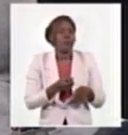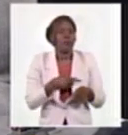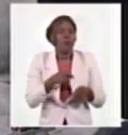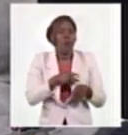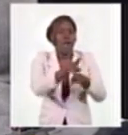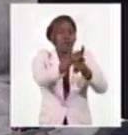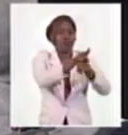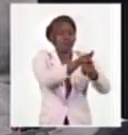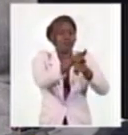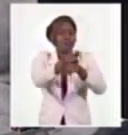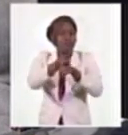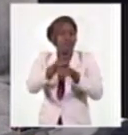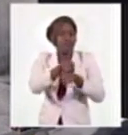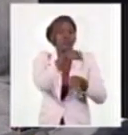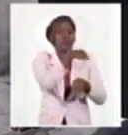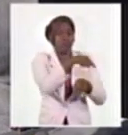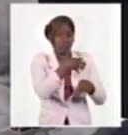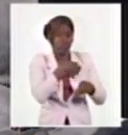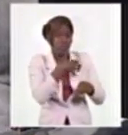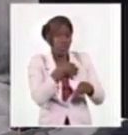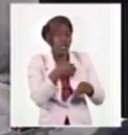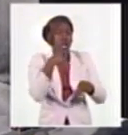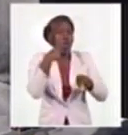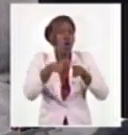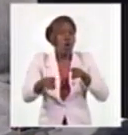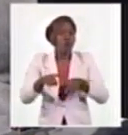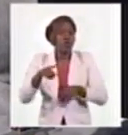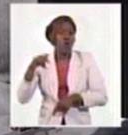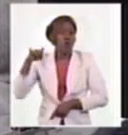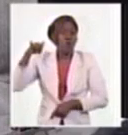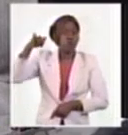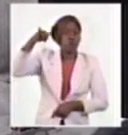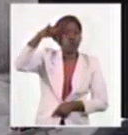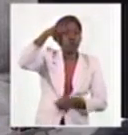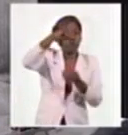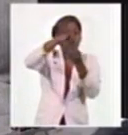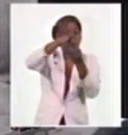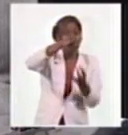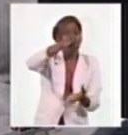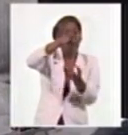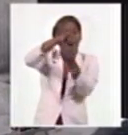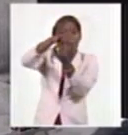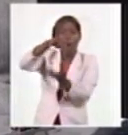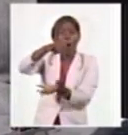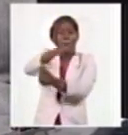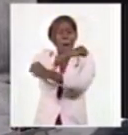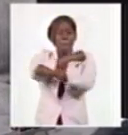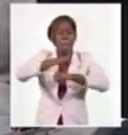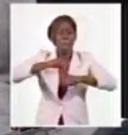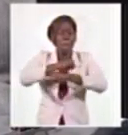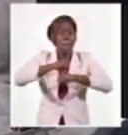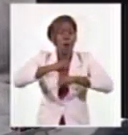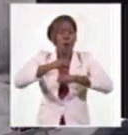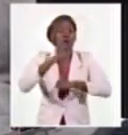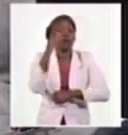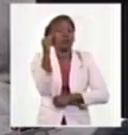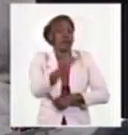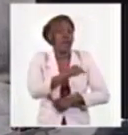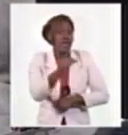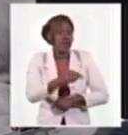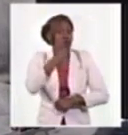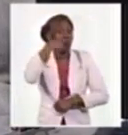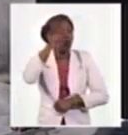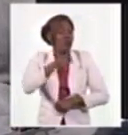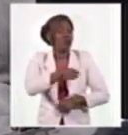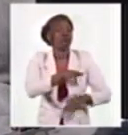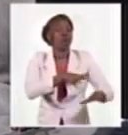y antiaéreas, y eso puede mantener la situación de estabilización del frente